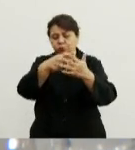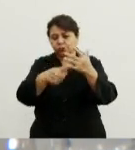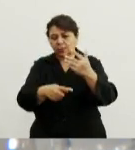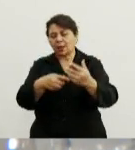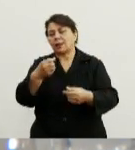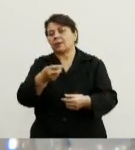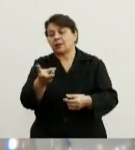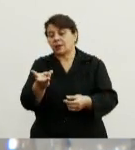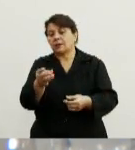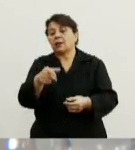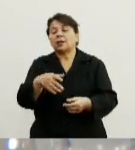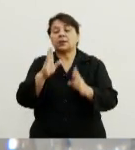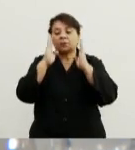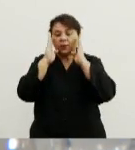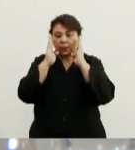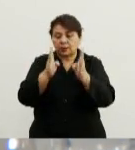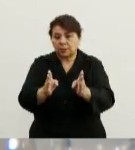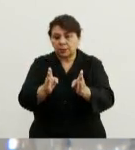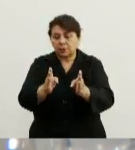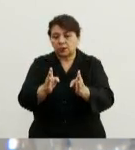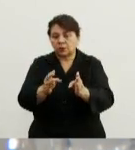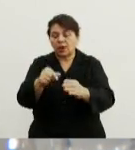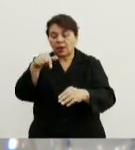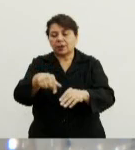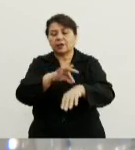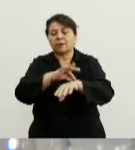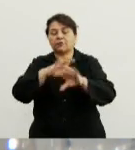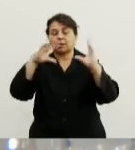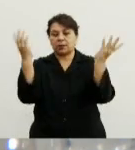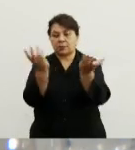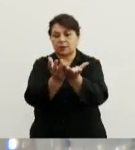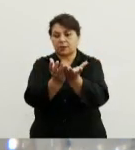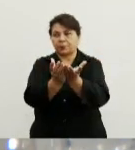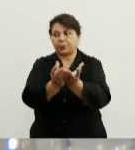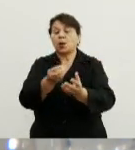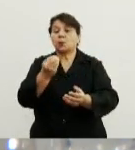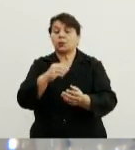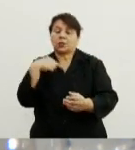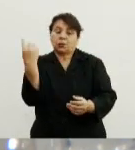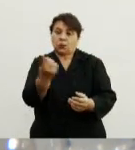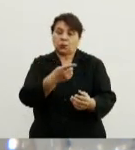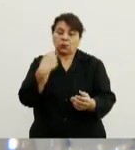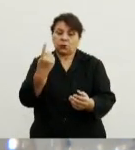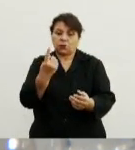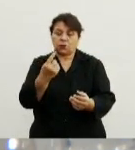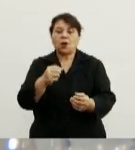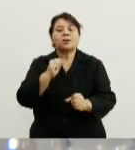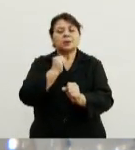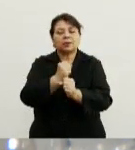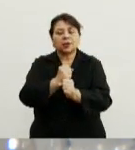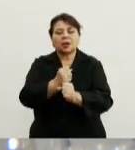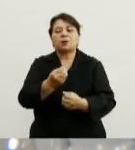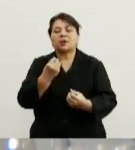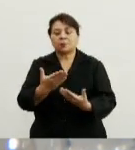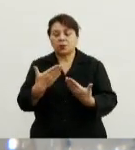atentos a esta pandemia porque en definitiva nosotros estamos trabajando para poder minimizar